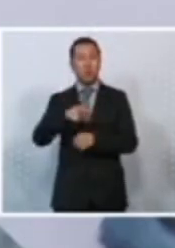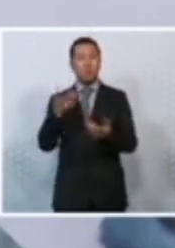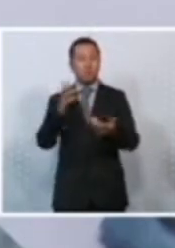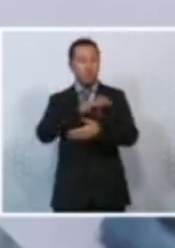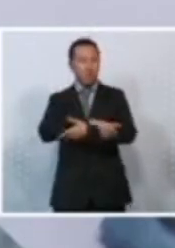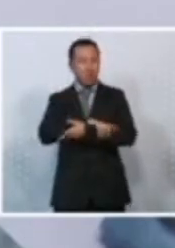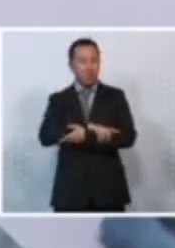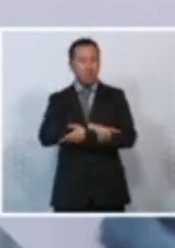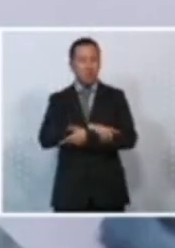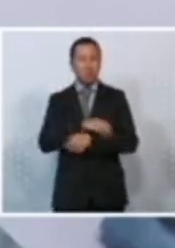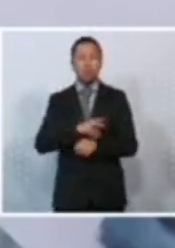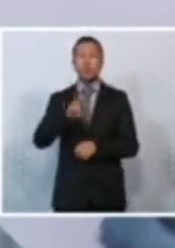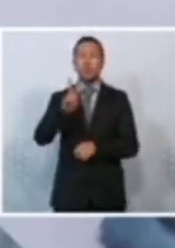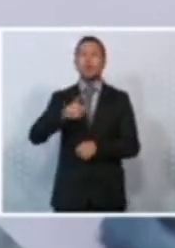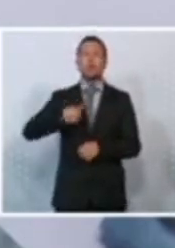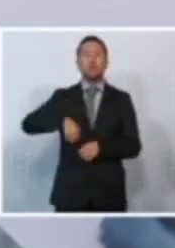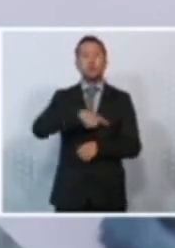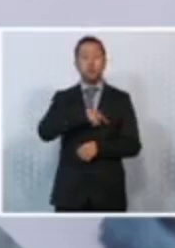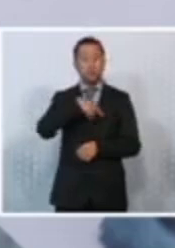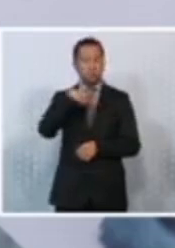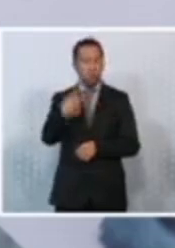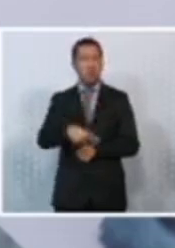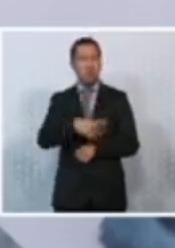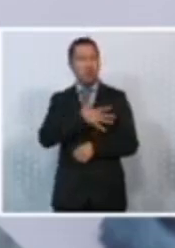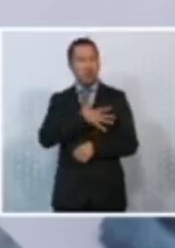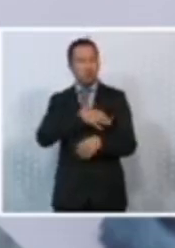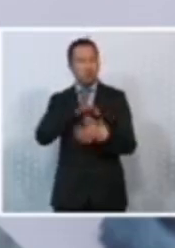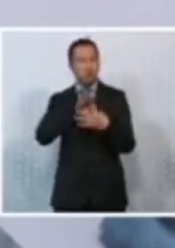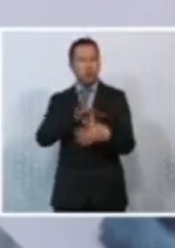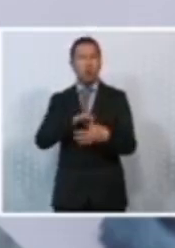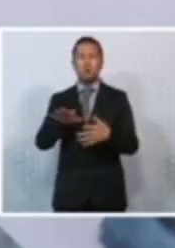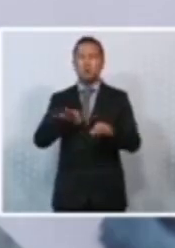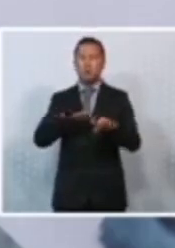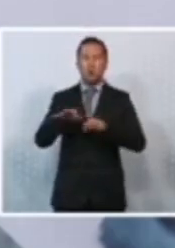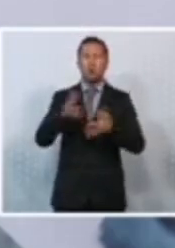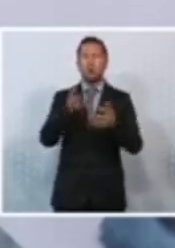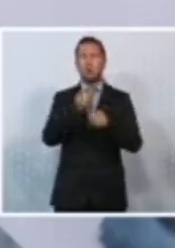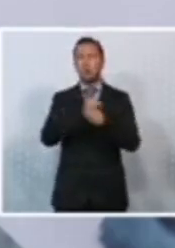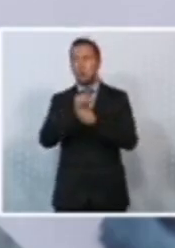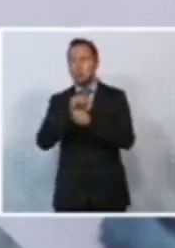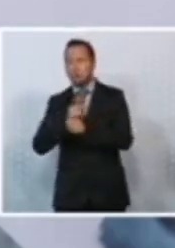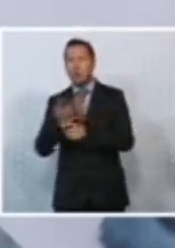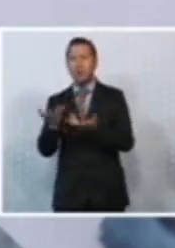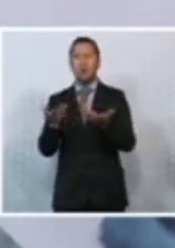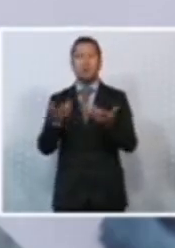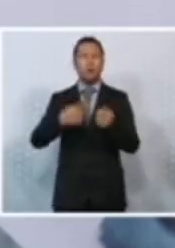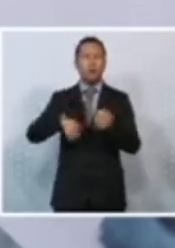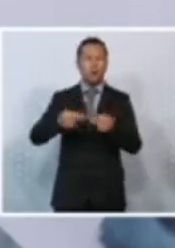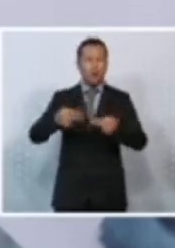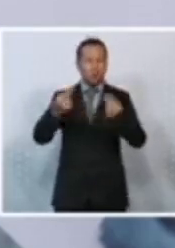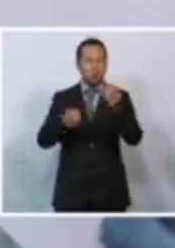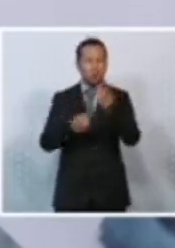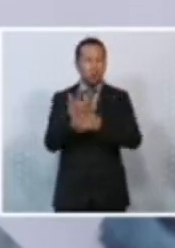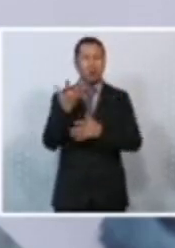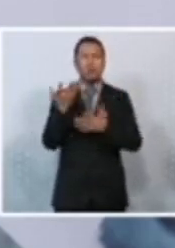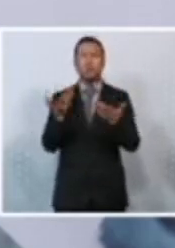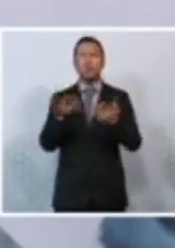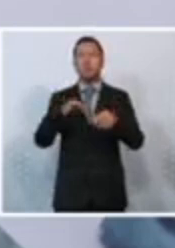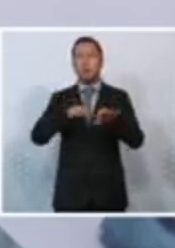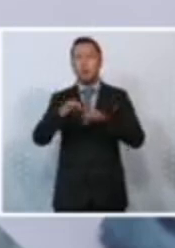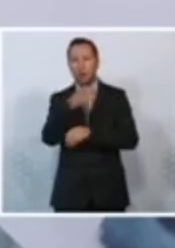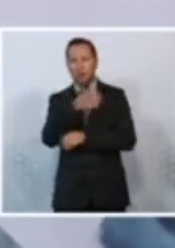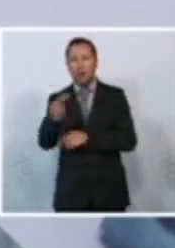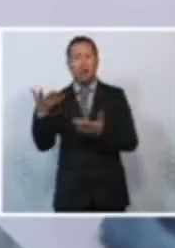todos los que amamos en verdad esta maravillosa tierra trabajadores emprendedores investigadores comerciantes prestadores de